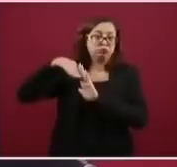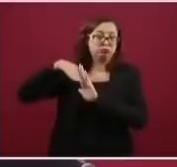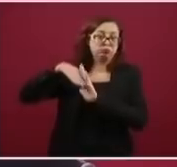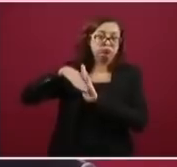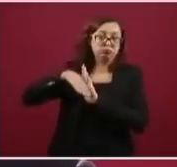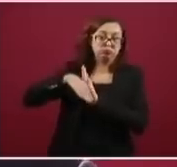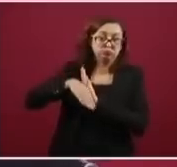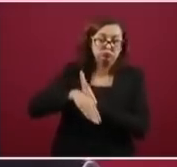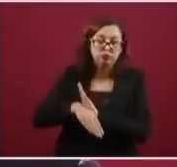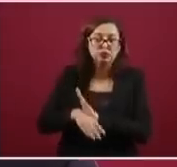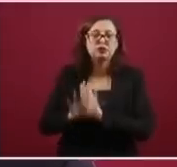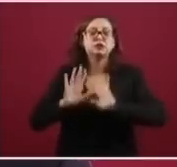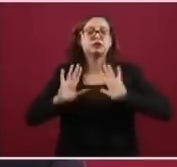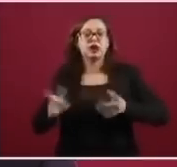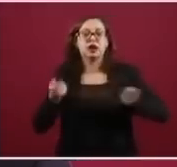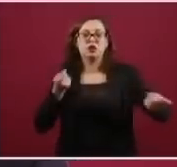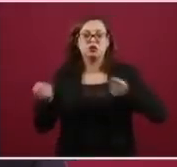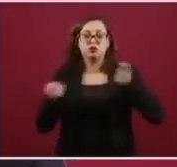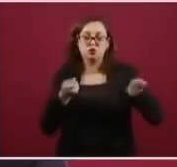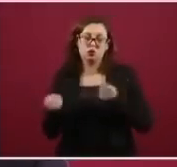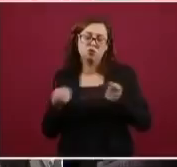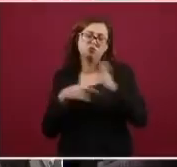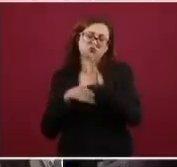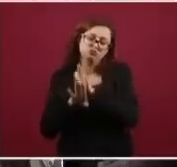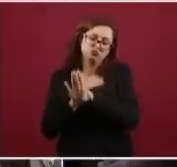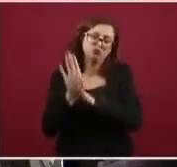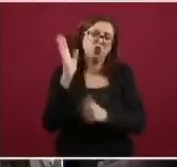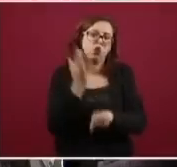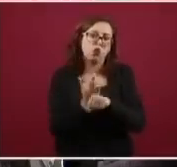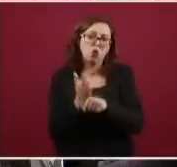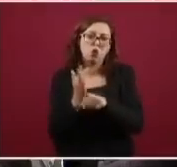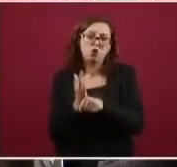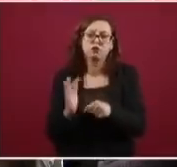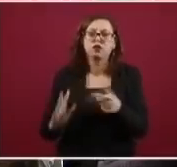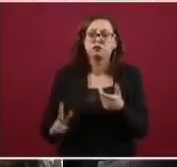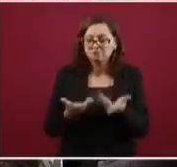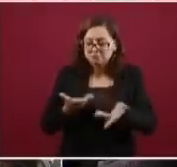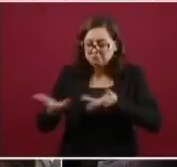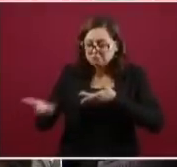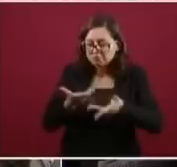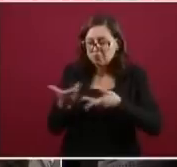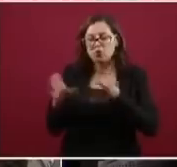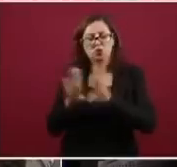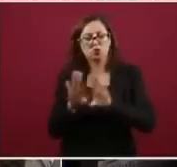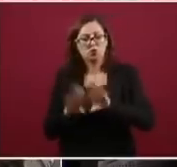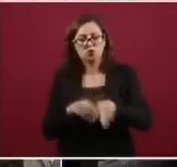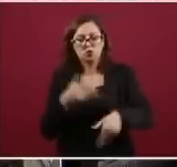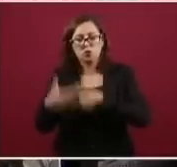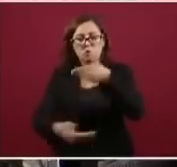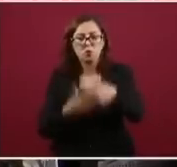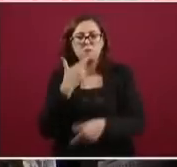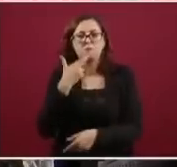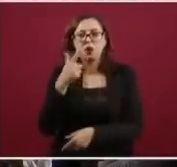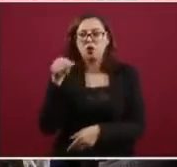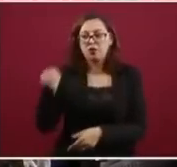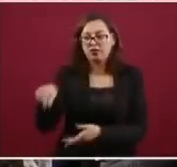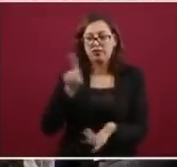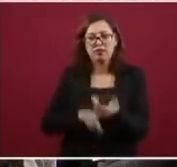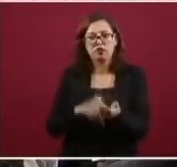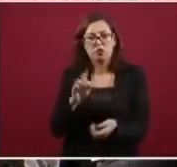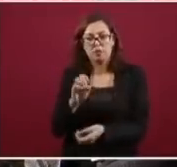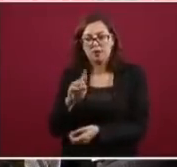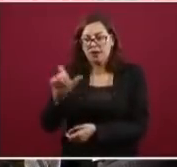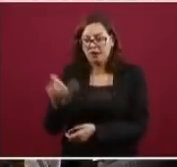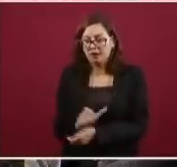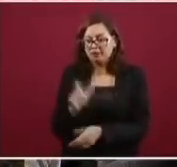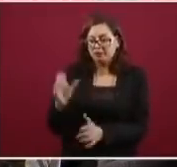y ya empezó a crecer y seguimos trabajando con ellos en ver cómo podemos mejorar el perfil de la deuda de pemex